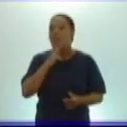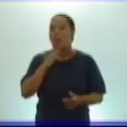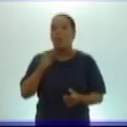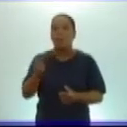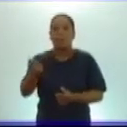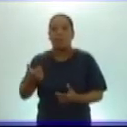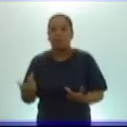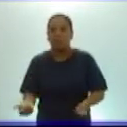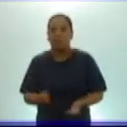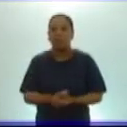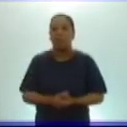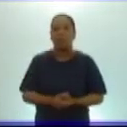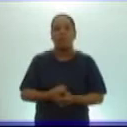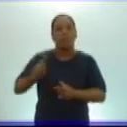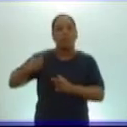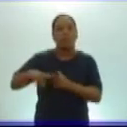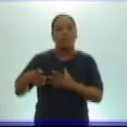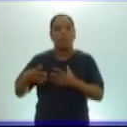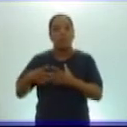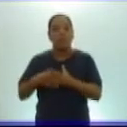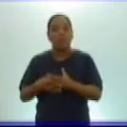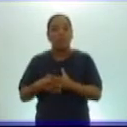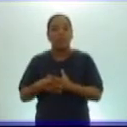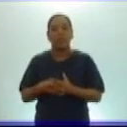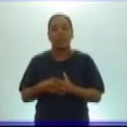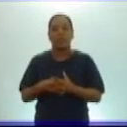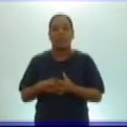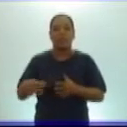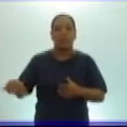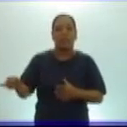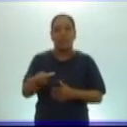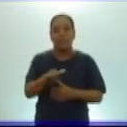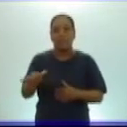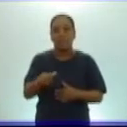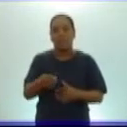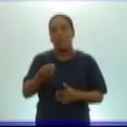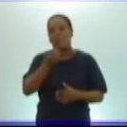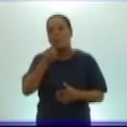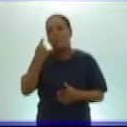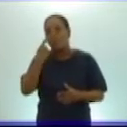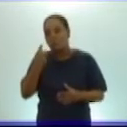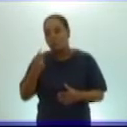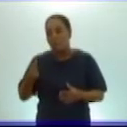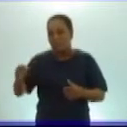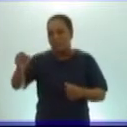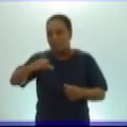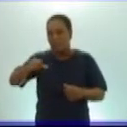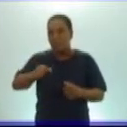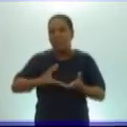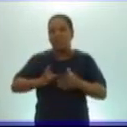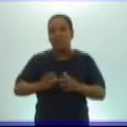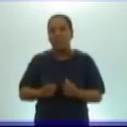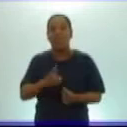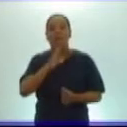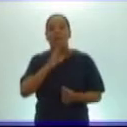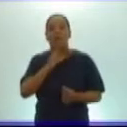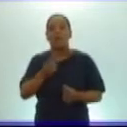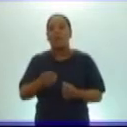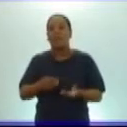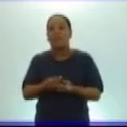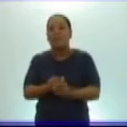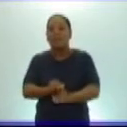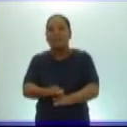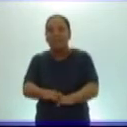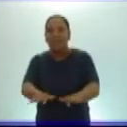al inicio, y otra mezcla que también es una mezcla heterogénea, que ustedes la conocen muchísimo, el agua y la arena. También